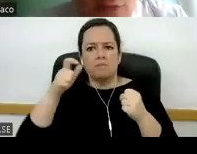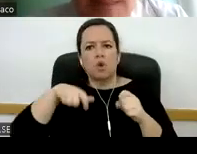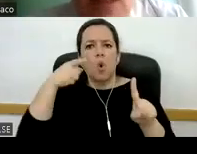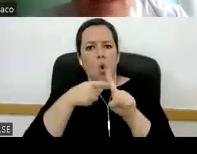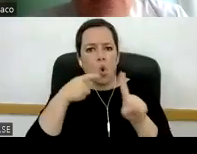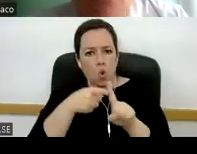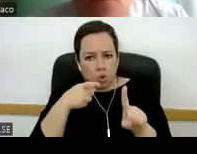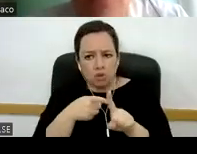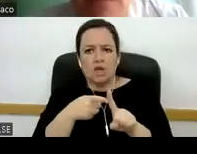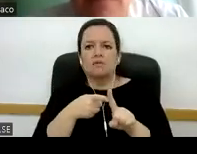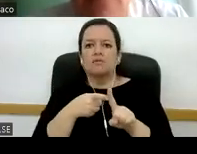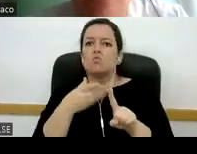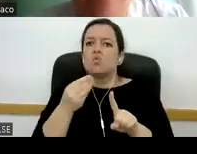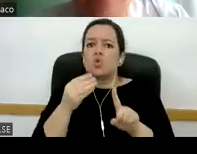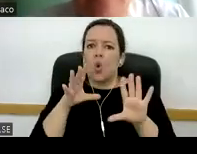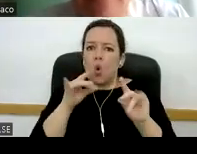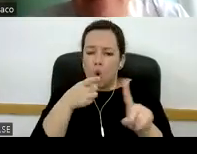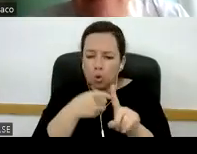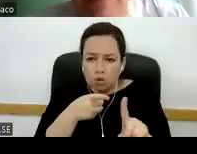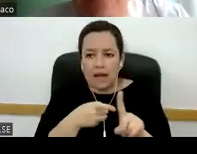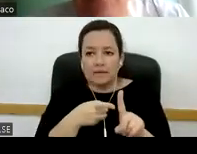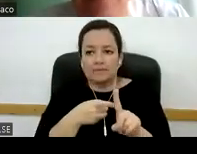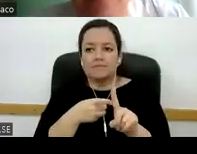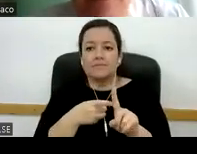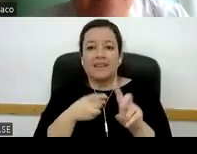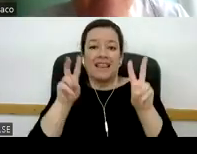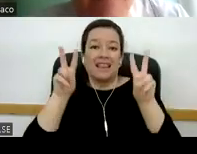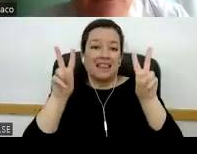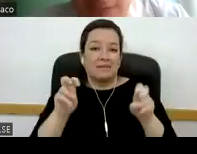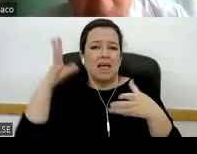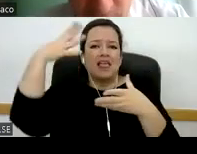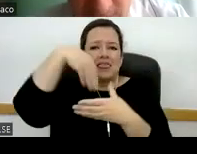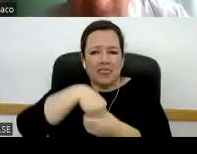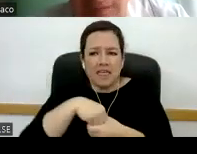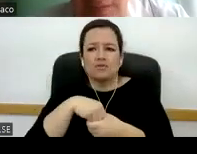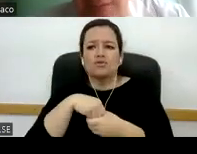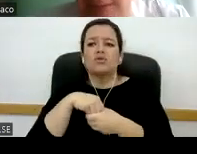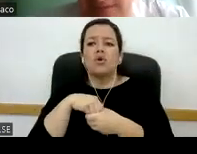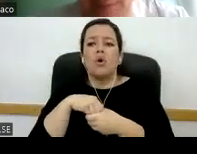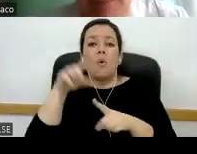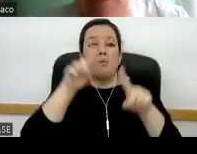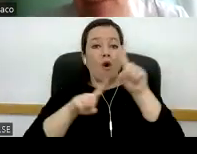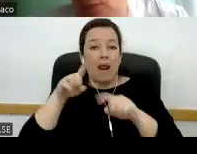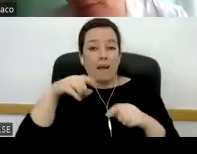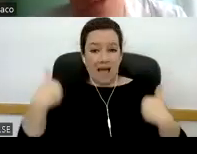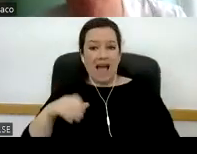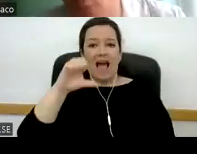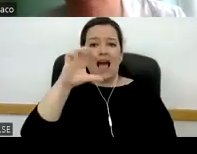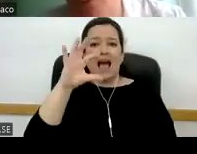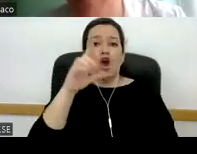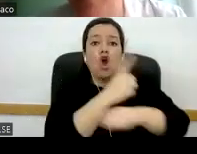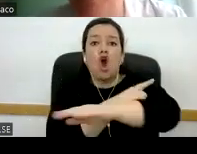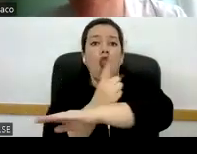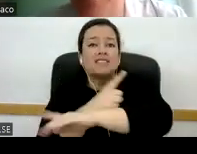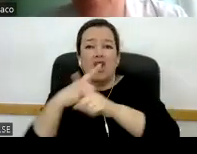ácido nicotínico es muy utilizado en las unidades de aterosclerosis específica de pacientes que tienen el colesterol muy,